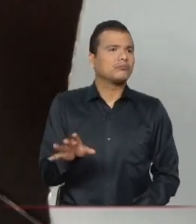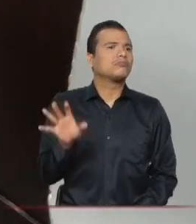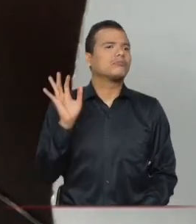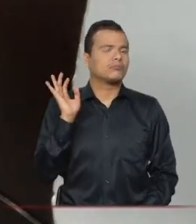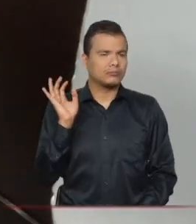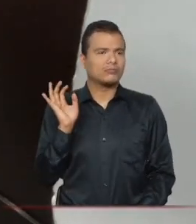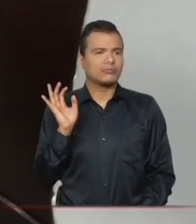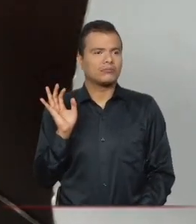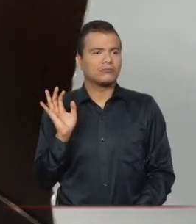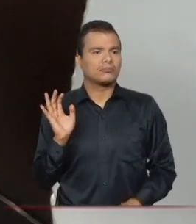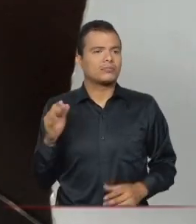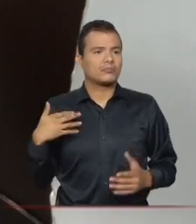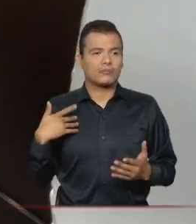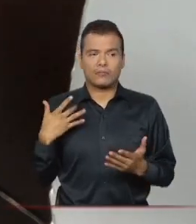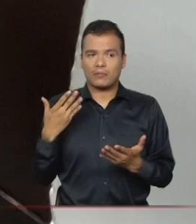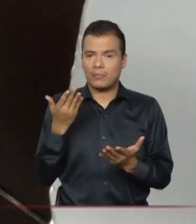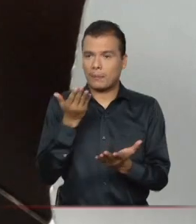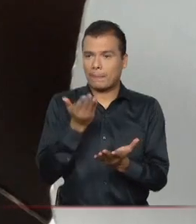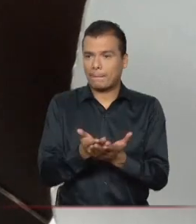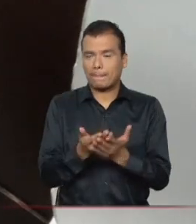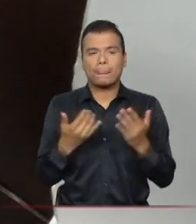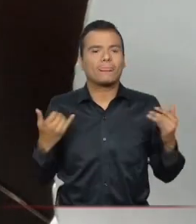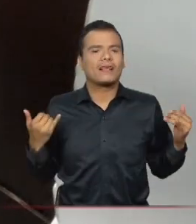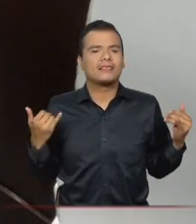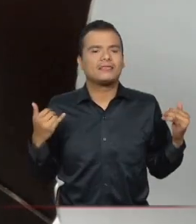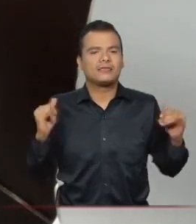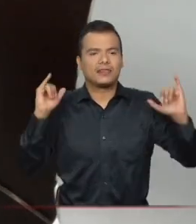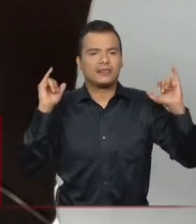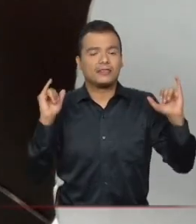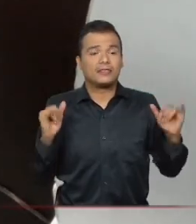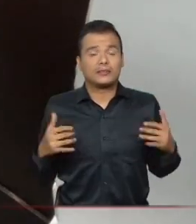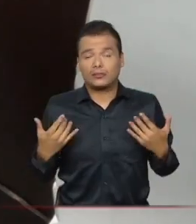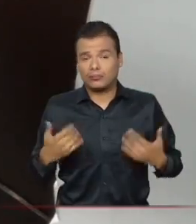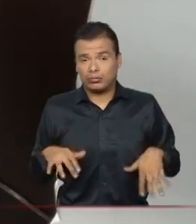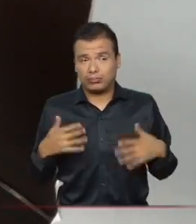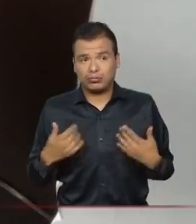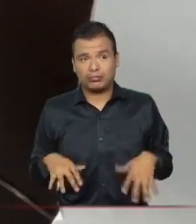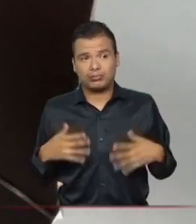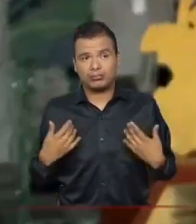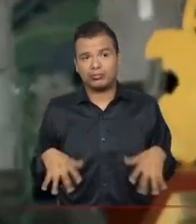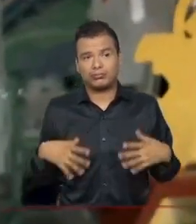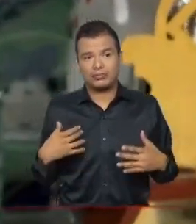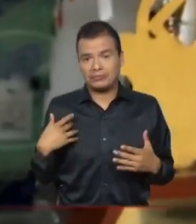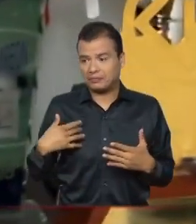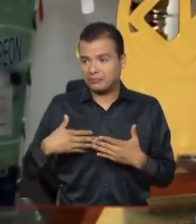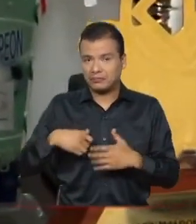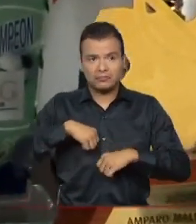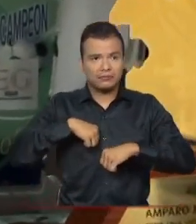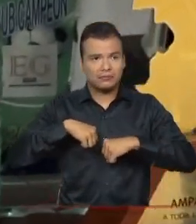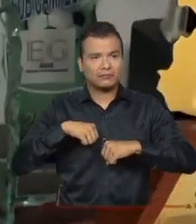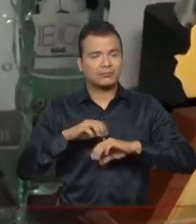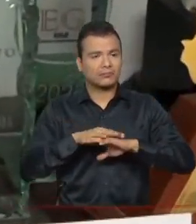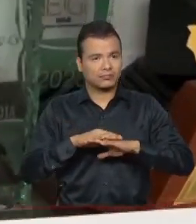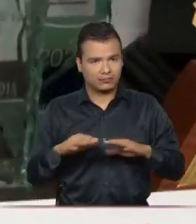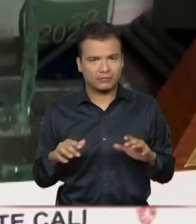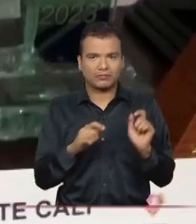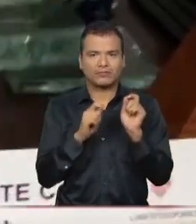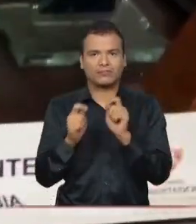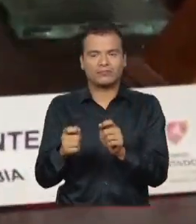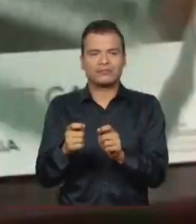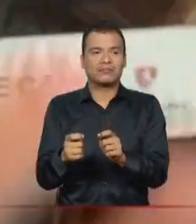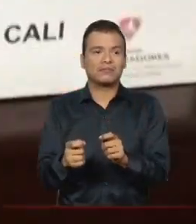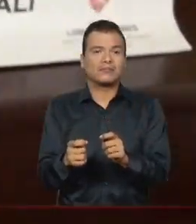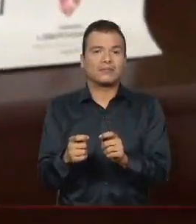copiado viene hasta ahora. El legado ya está hasta esta fecha. En su momento las llamaron